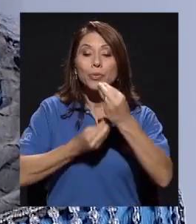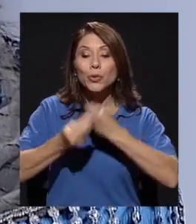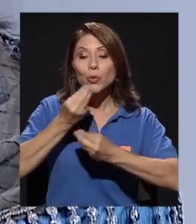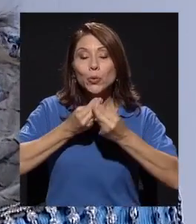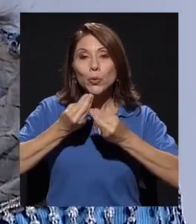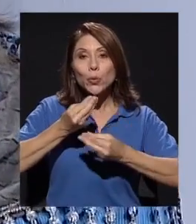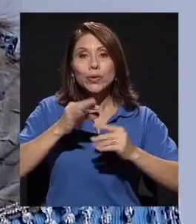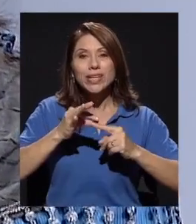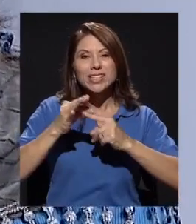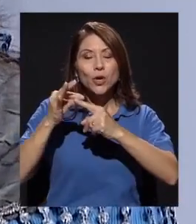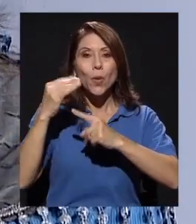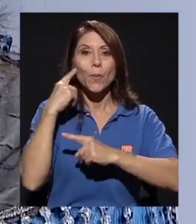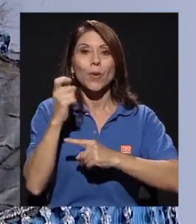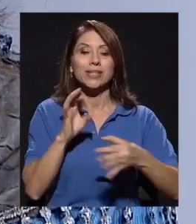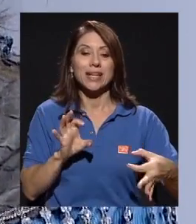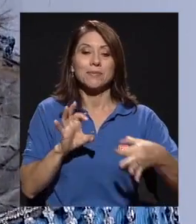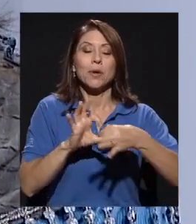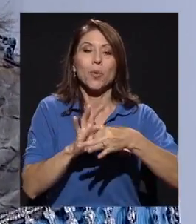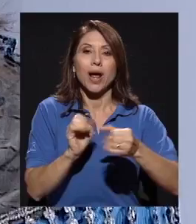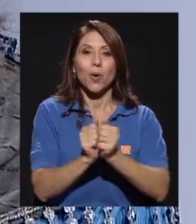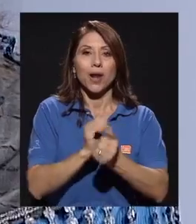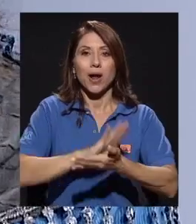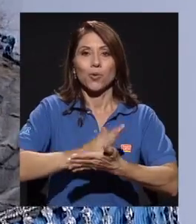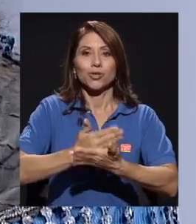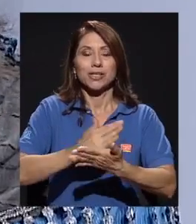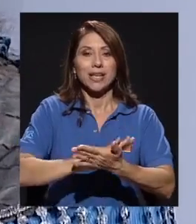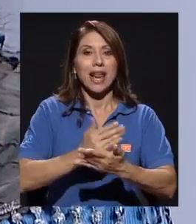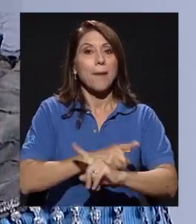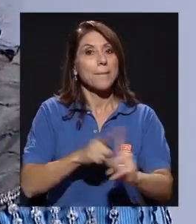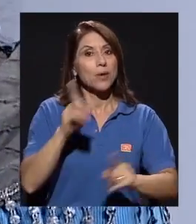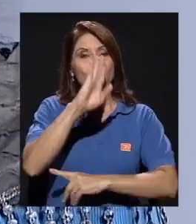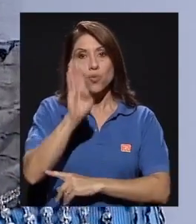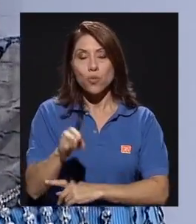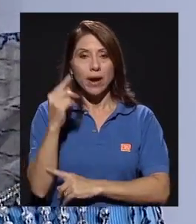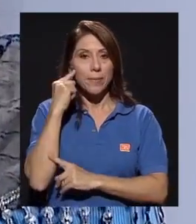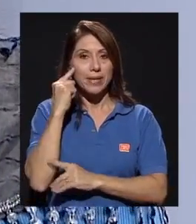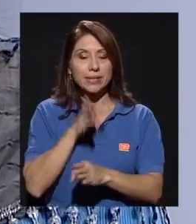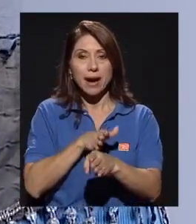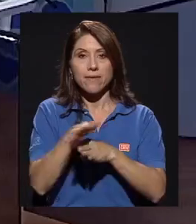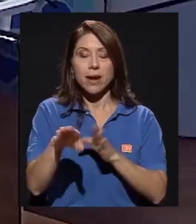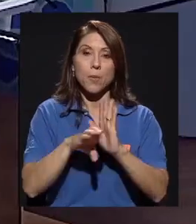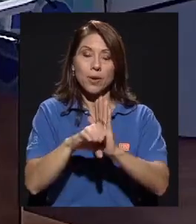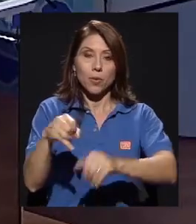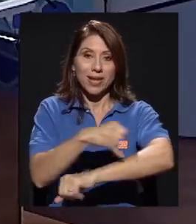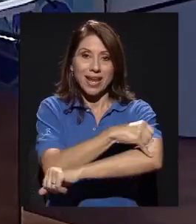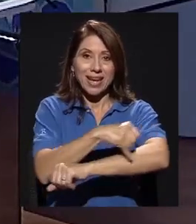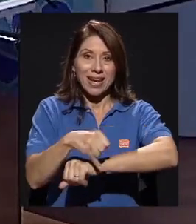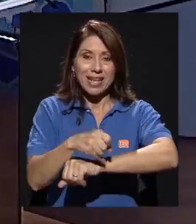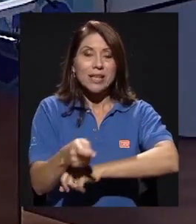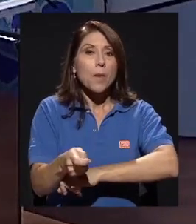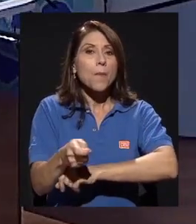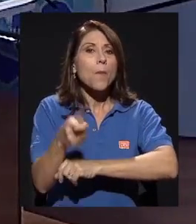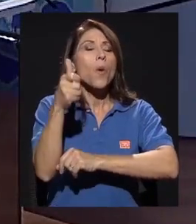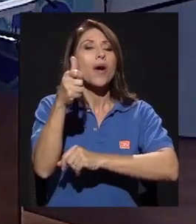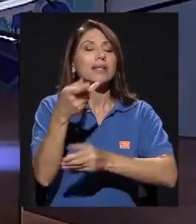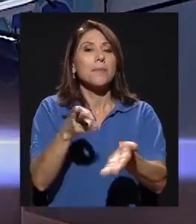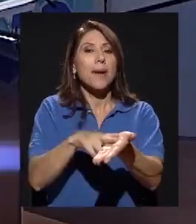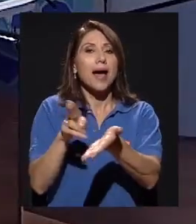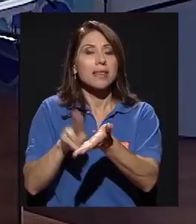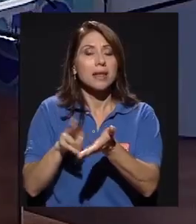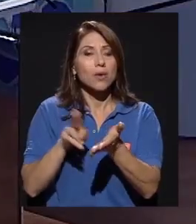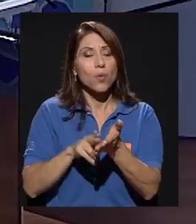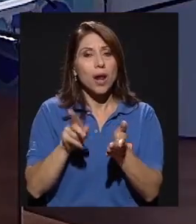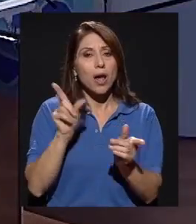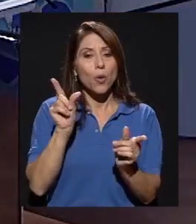la cocina etcétera Pero nunca este pensar en unas carreras como ingenierías que también tiene Baja matrícula Sí bueno Eh no